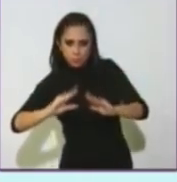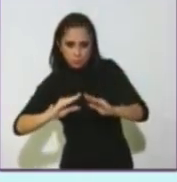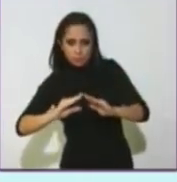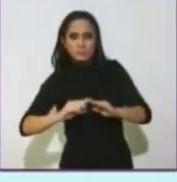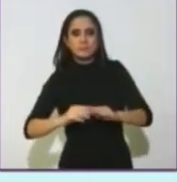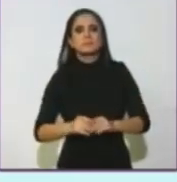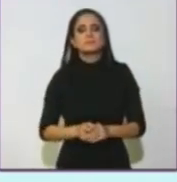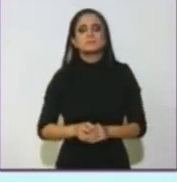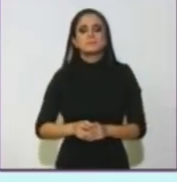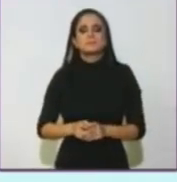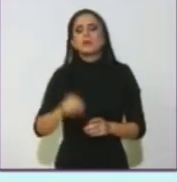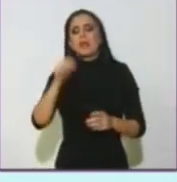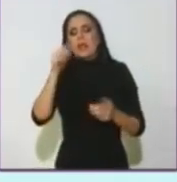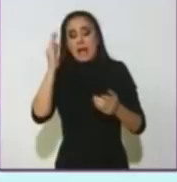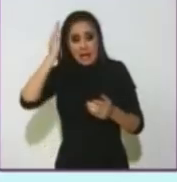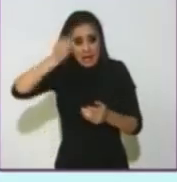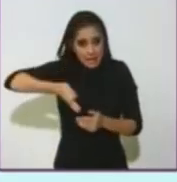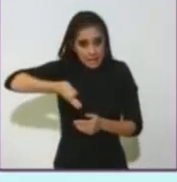cierto